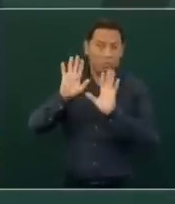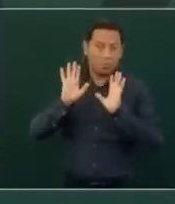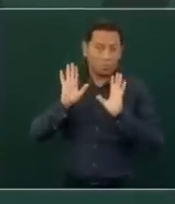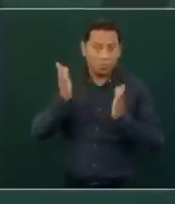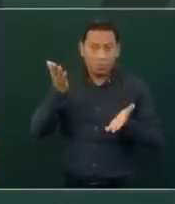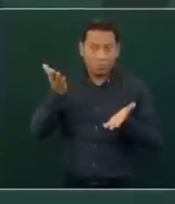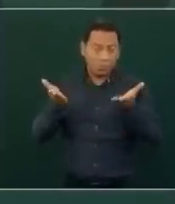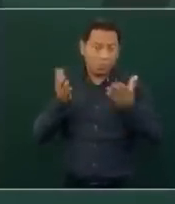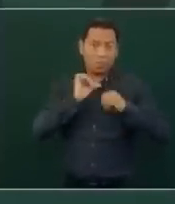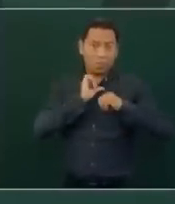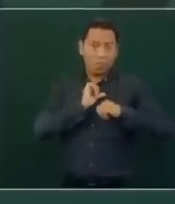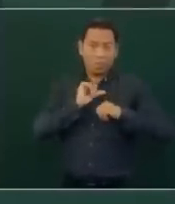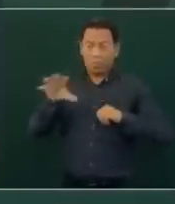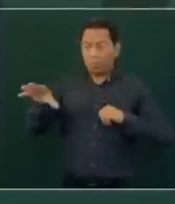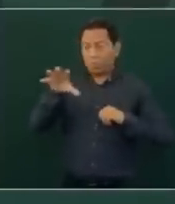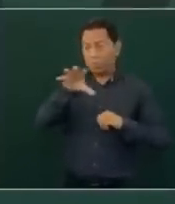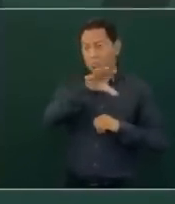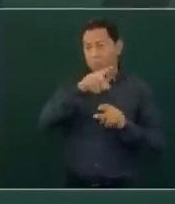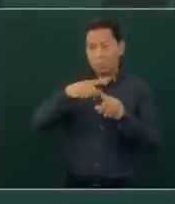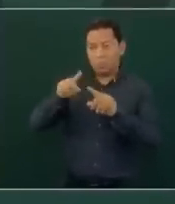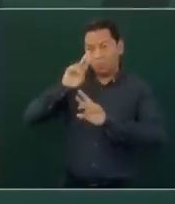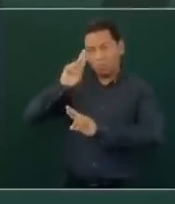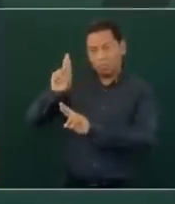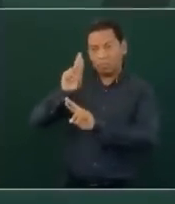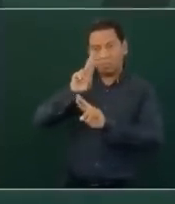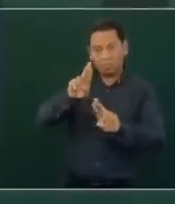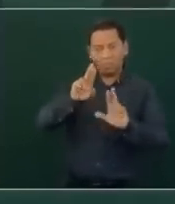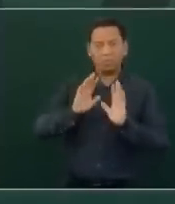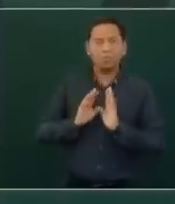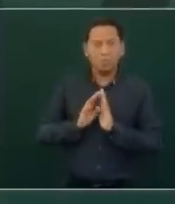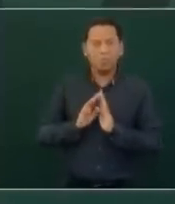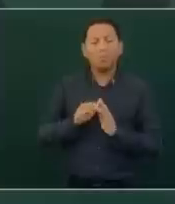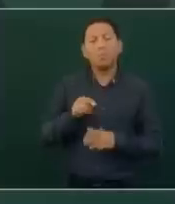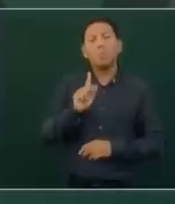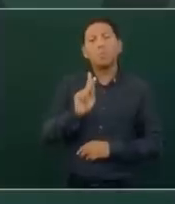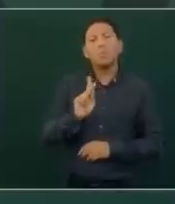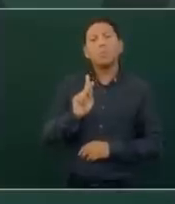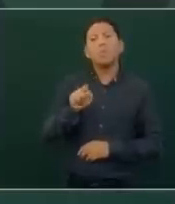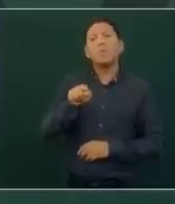entre poderes, algo que ellos no están